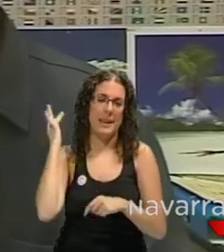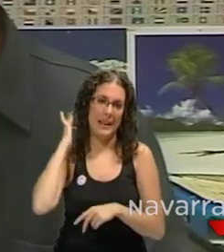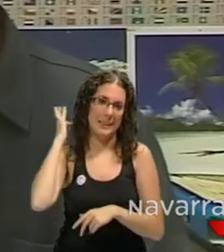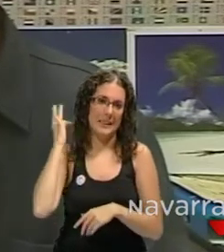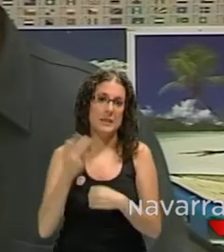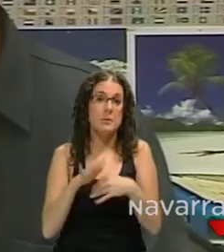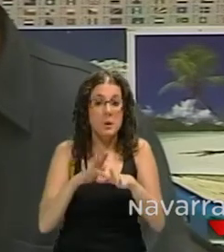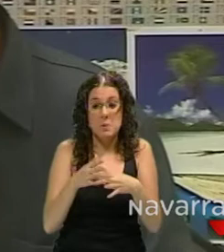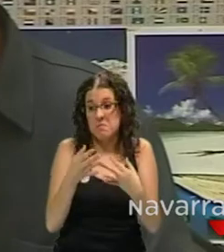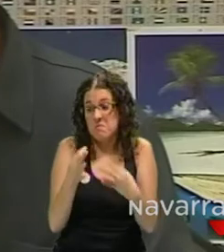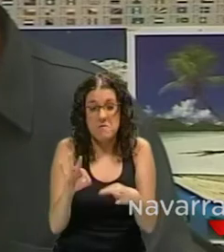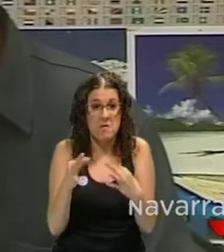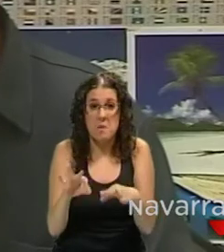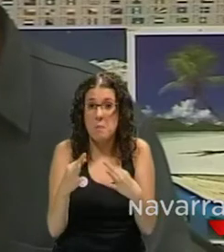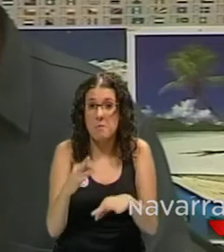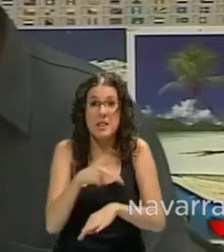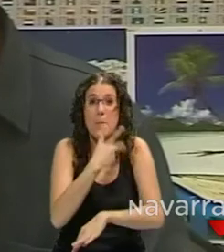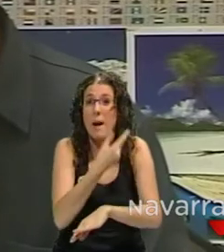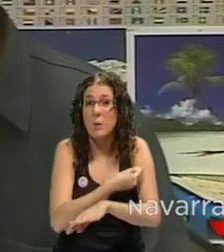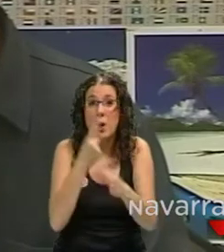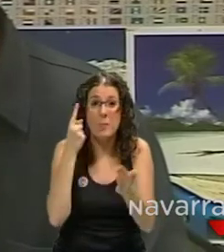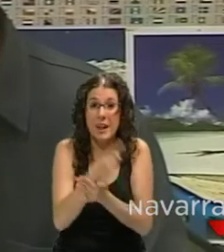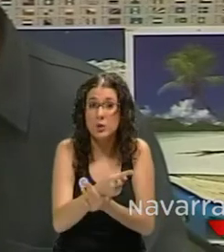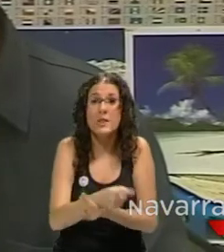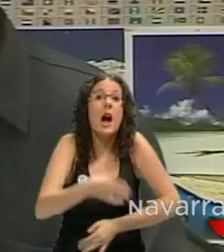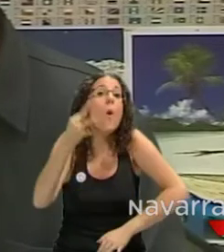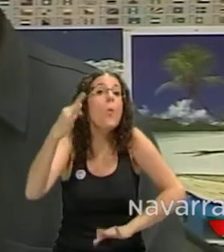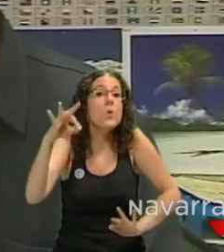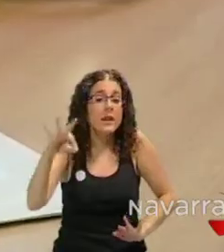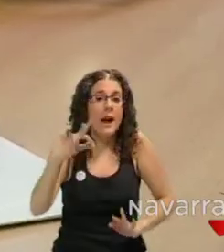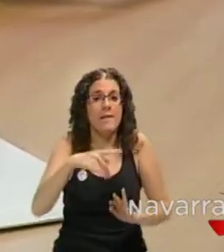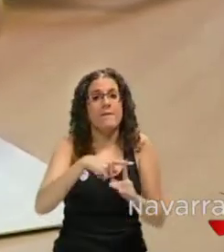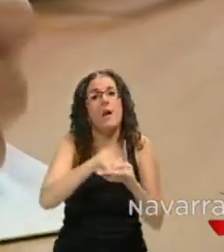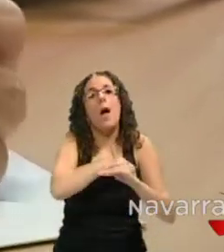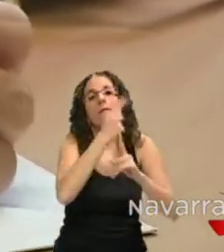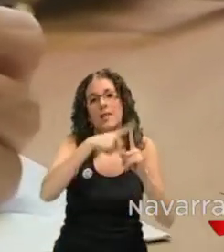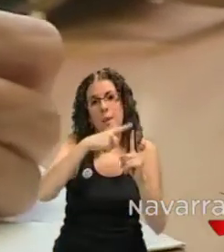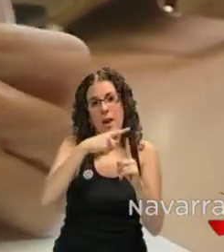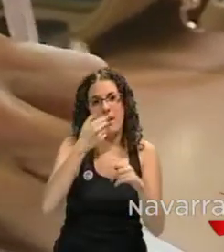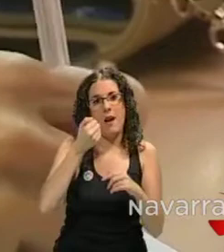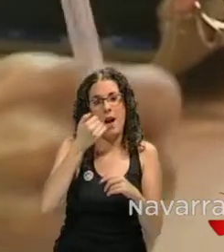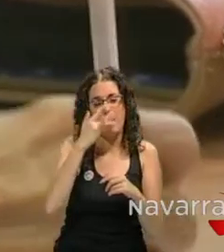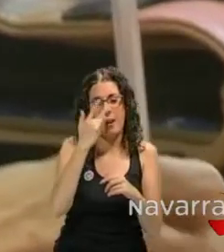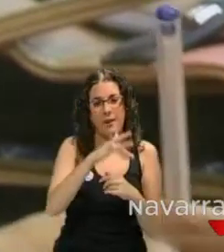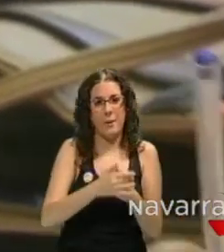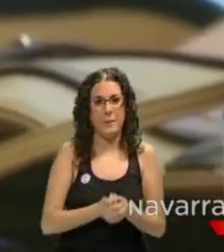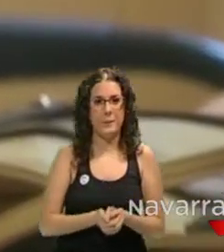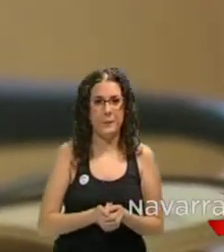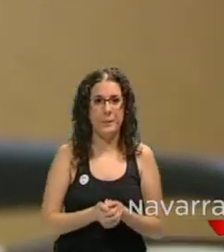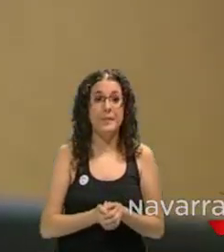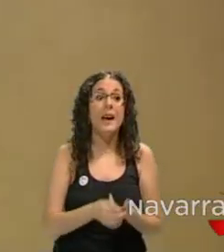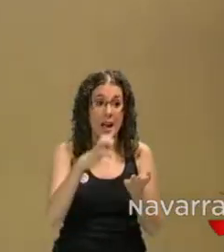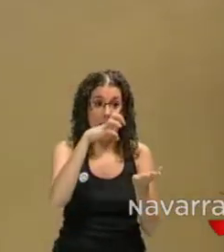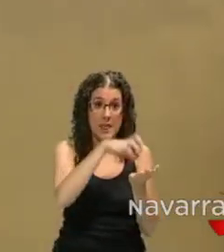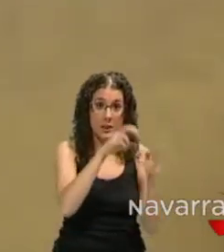el normal de los viajeros, la única vacuna que es obligatoria en algunos casos es la fiebre amarilla. En este centro, además, se administran las